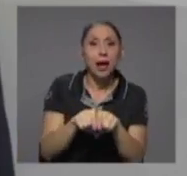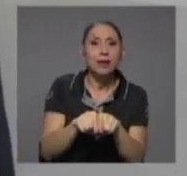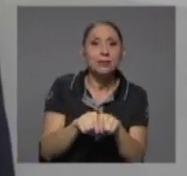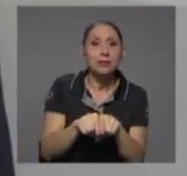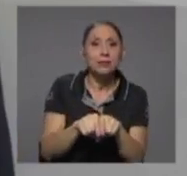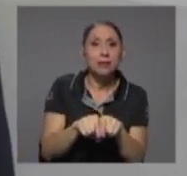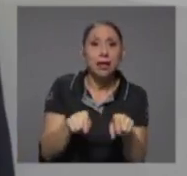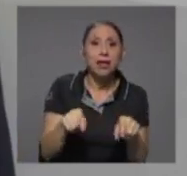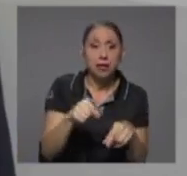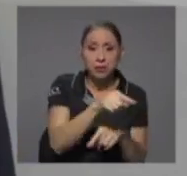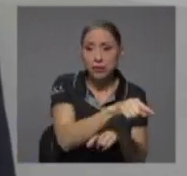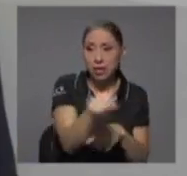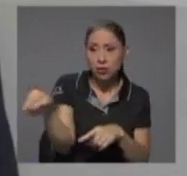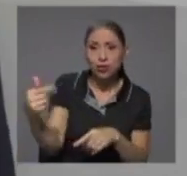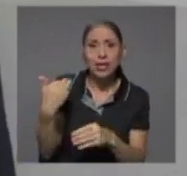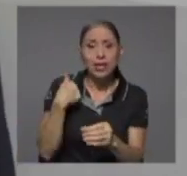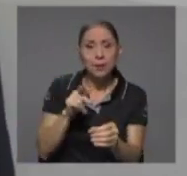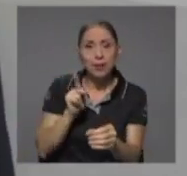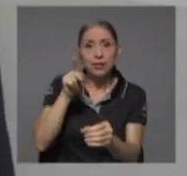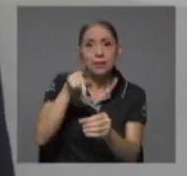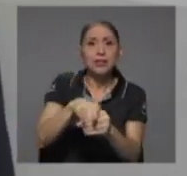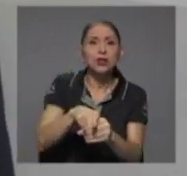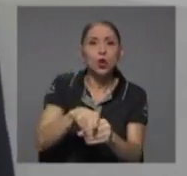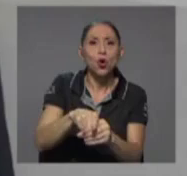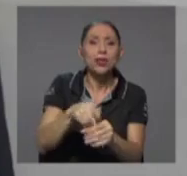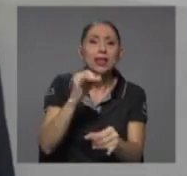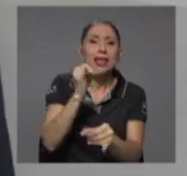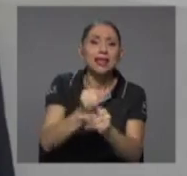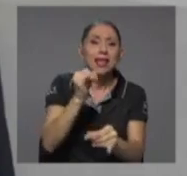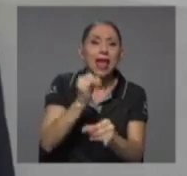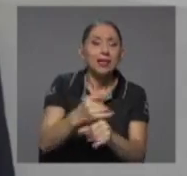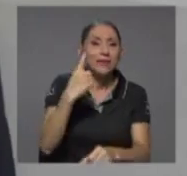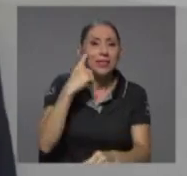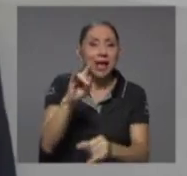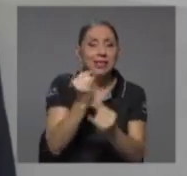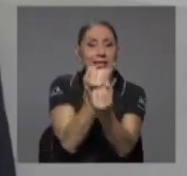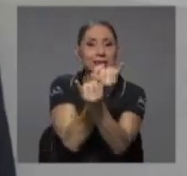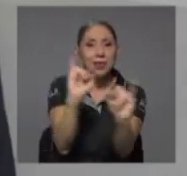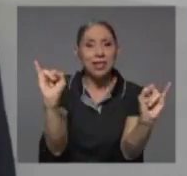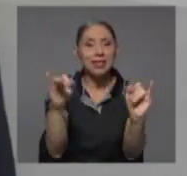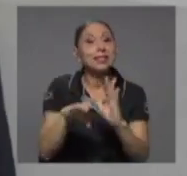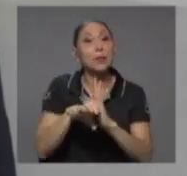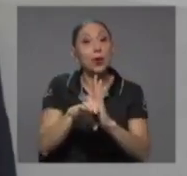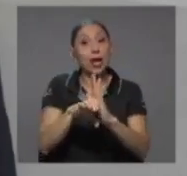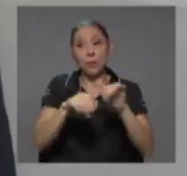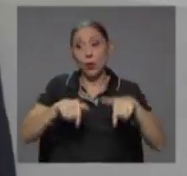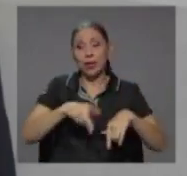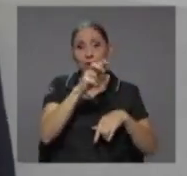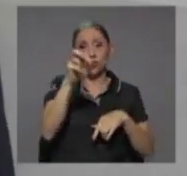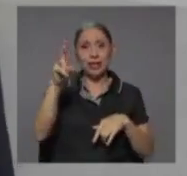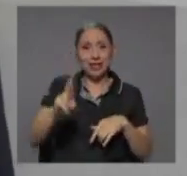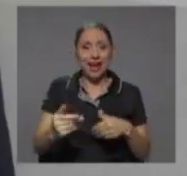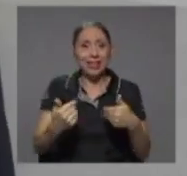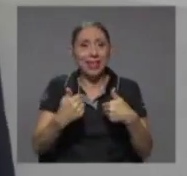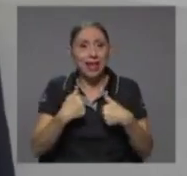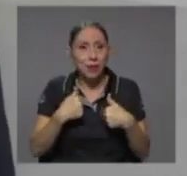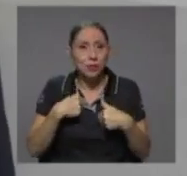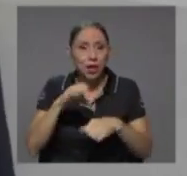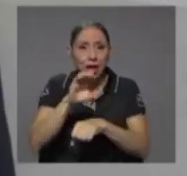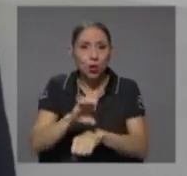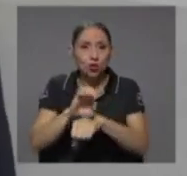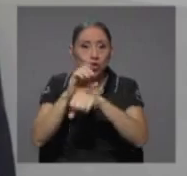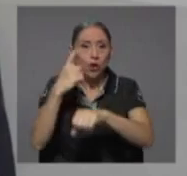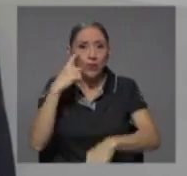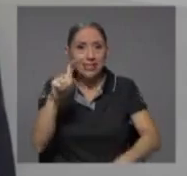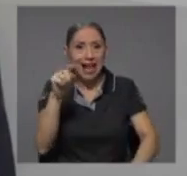países también una participación de lo que son entidades fiscales independientes. Por ejemplo, en Costa Rica tenemos lo que es el Consejo